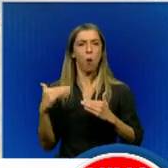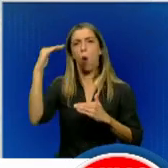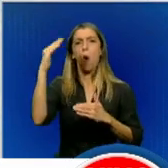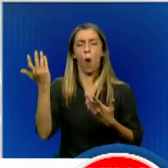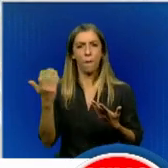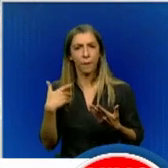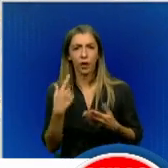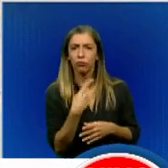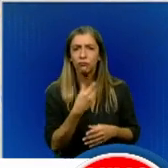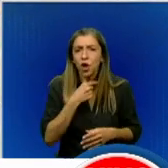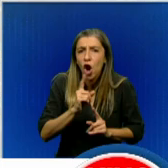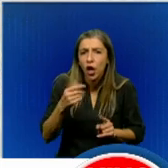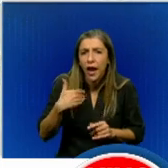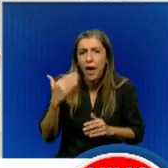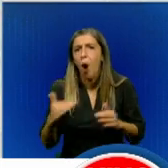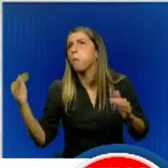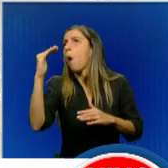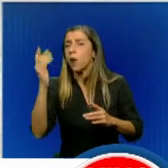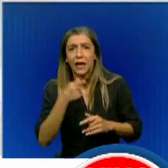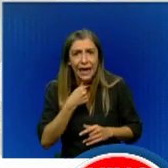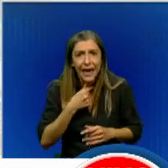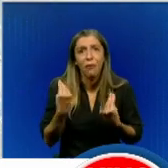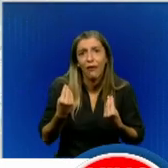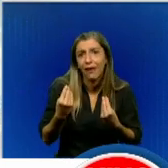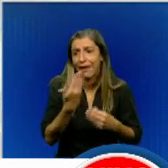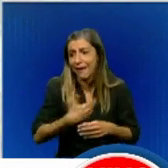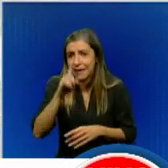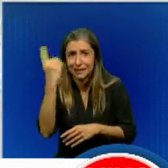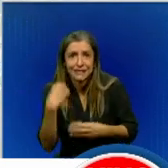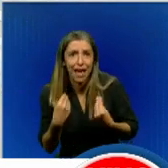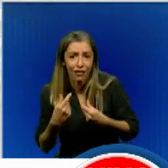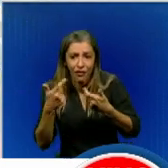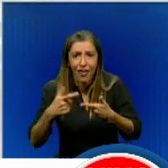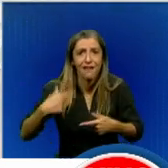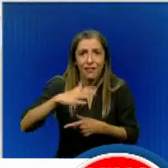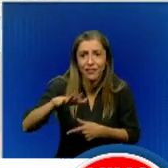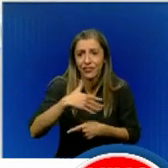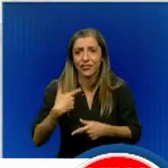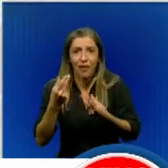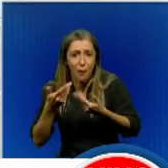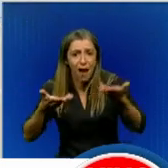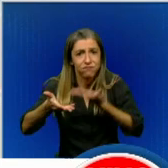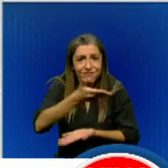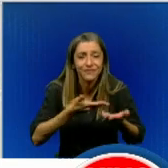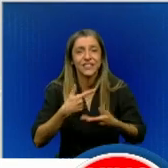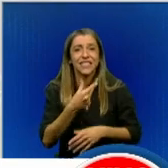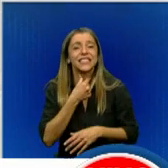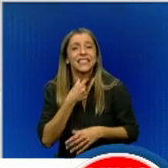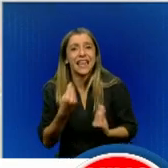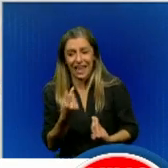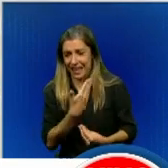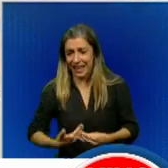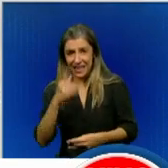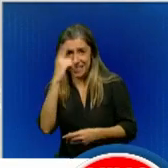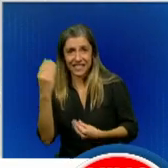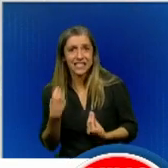nosotros queremos un estado eficiente eficaz que le sirva al conjunto de la sociedad pero también queremos un estado que permita que la